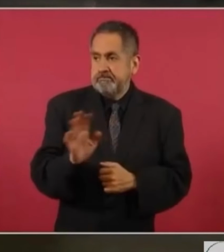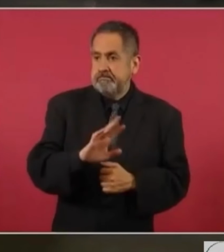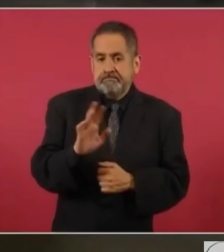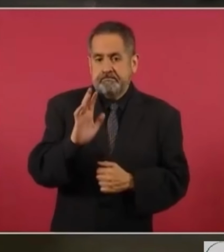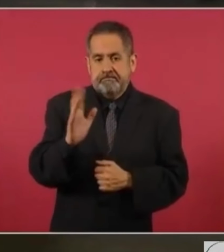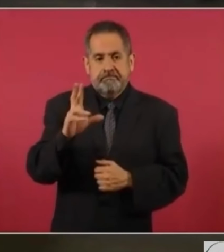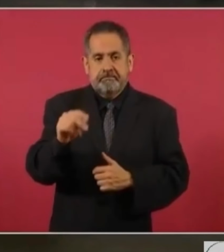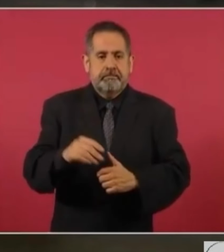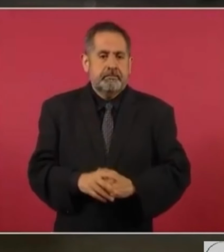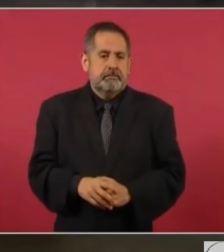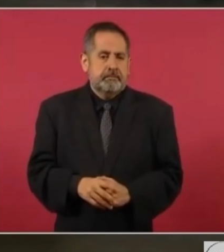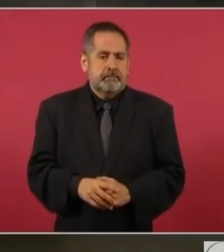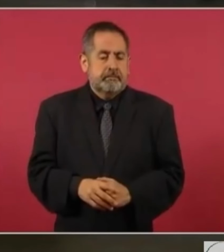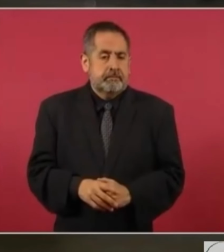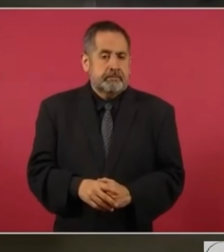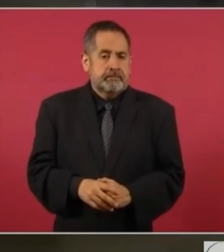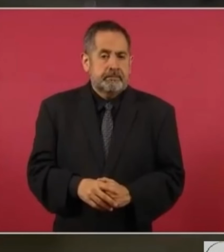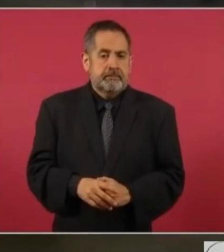Imagínense